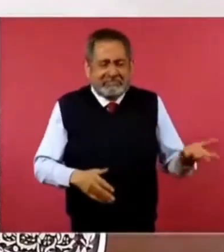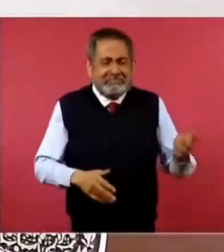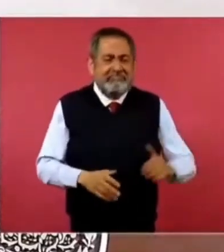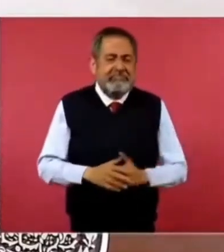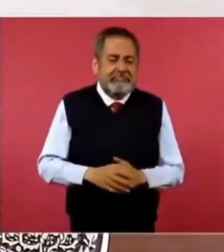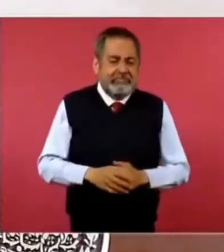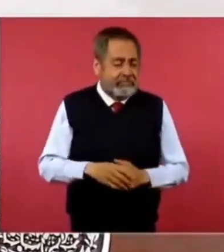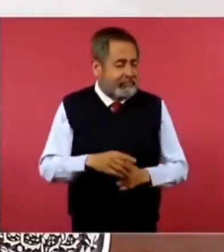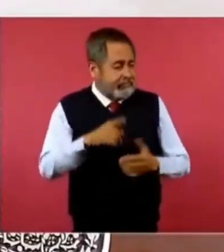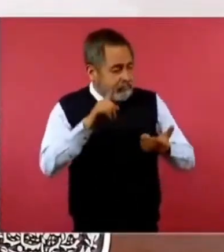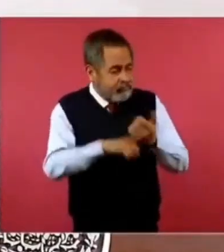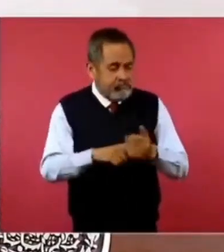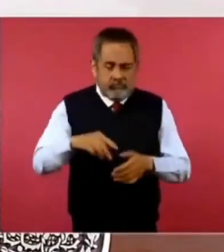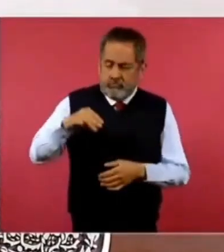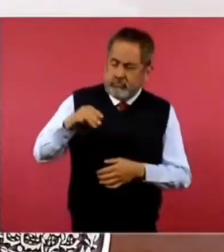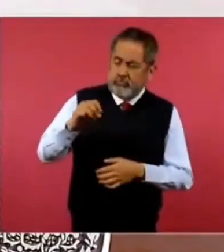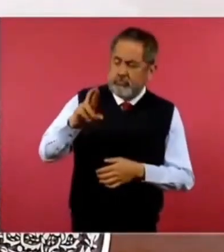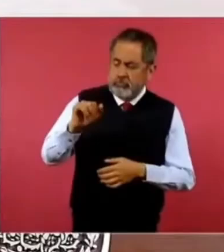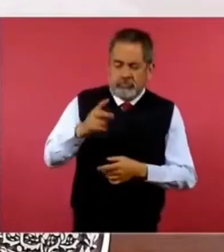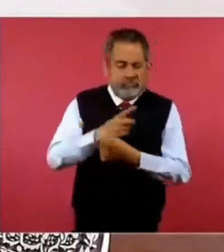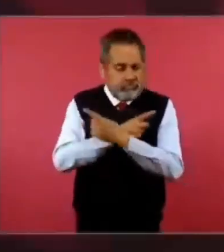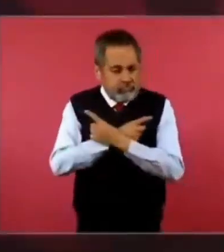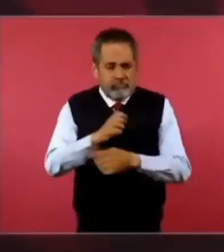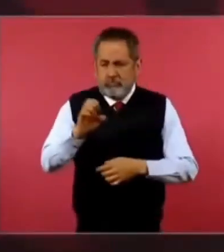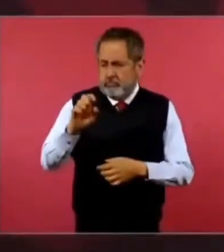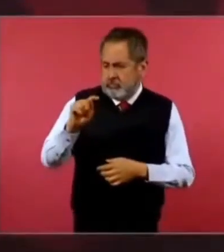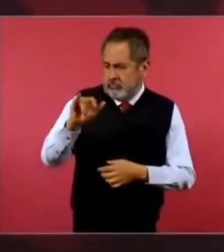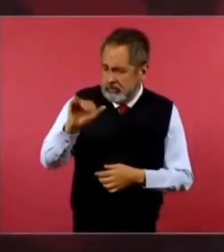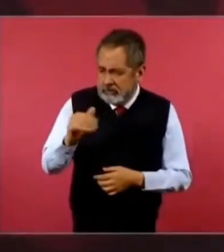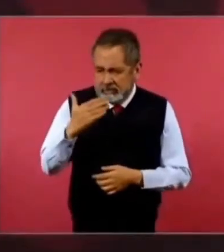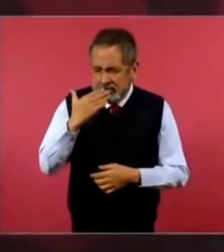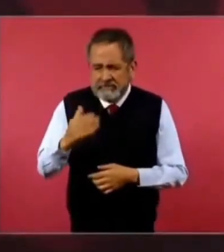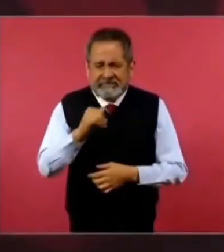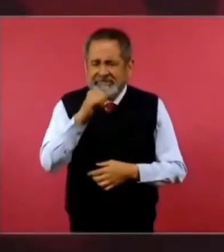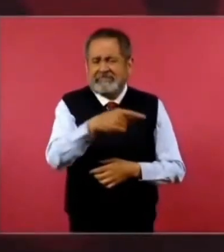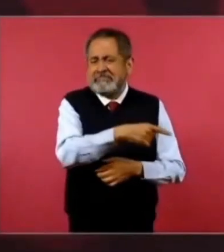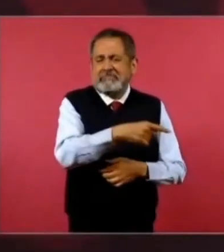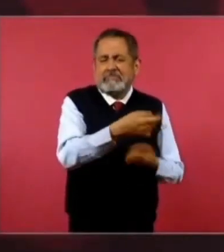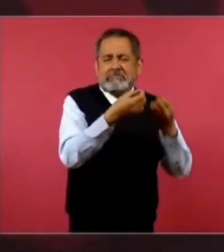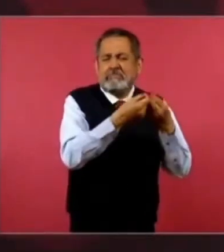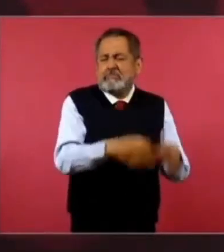la moral, la ética.